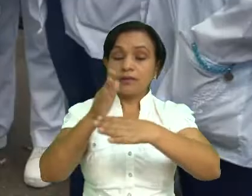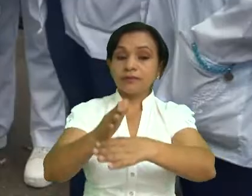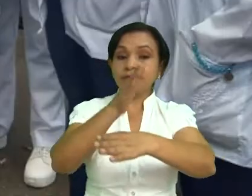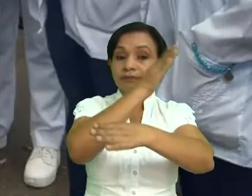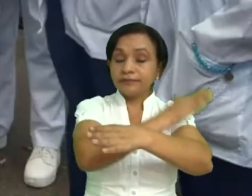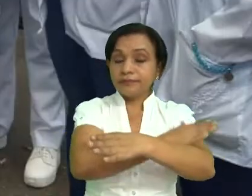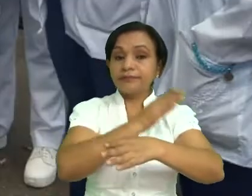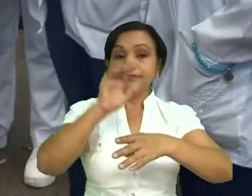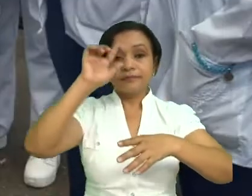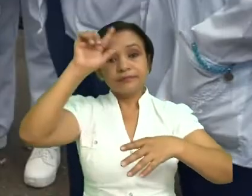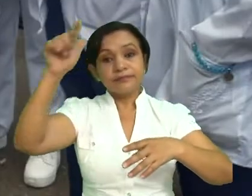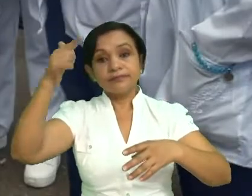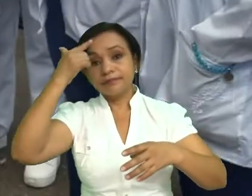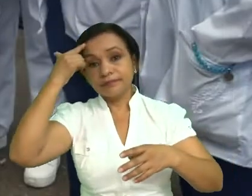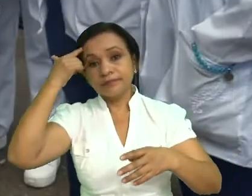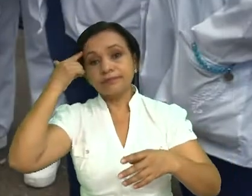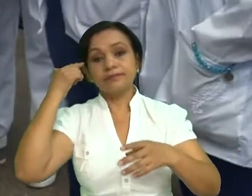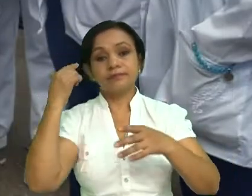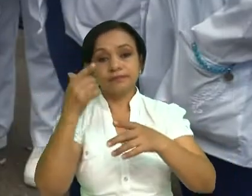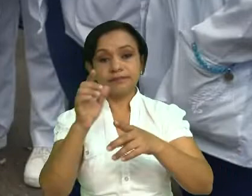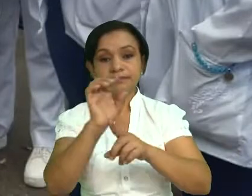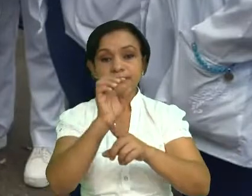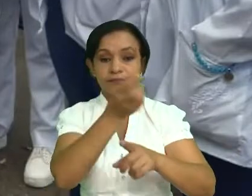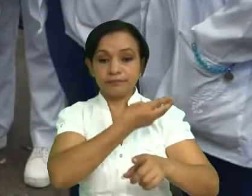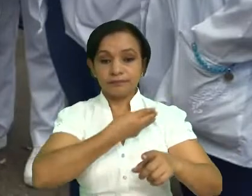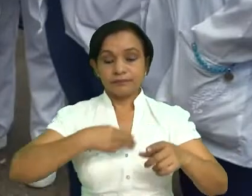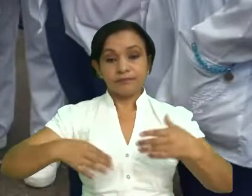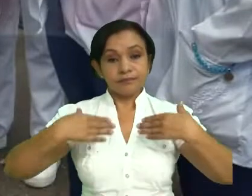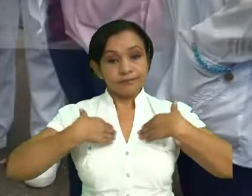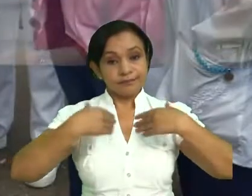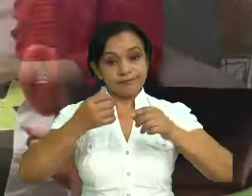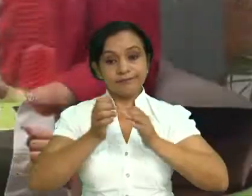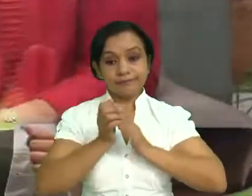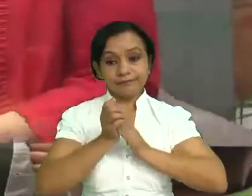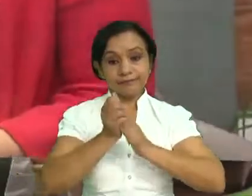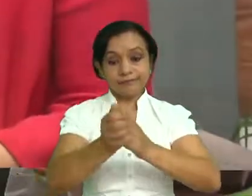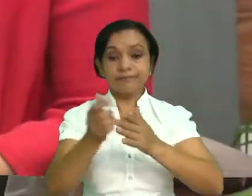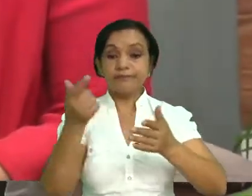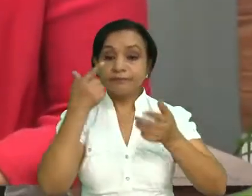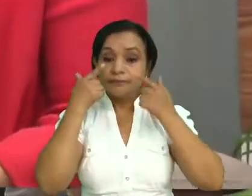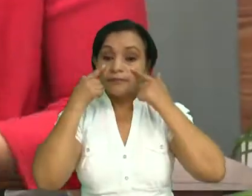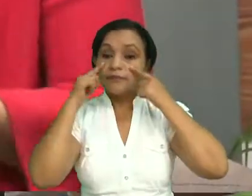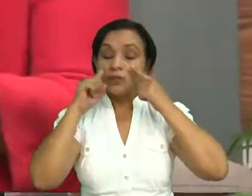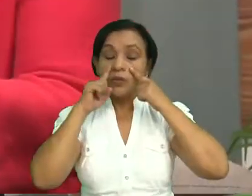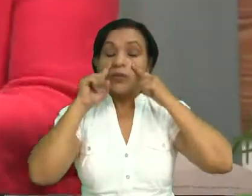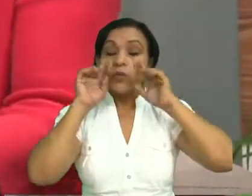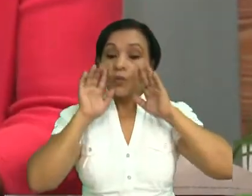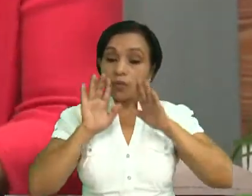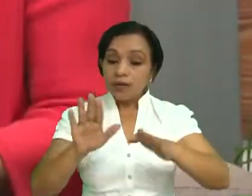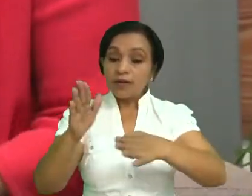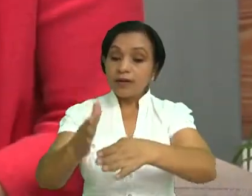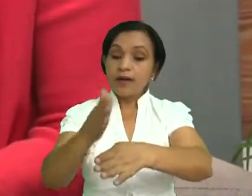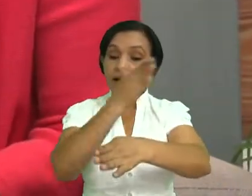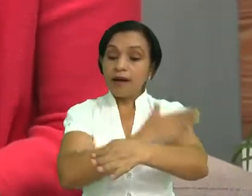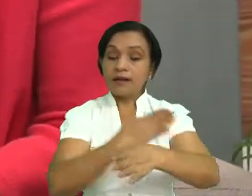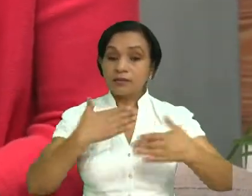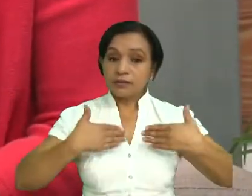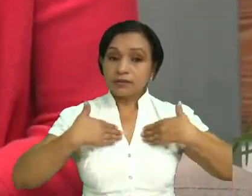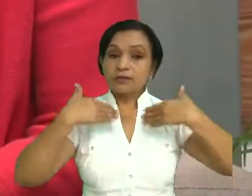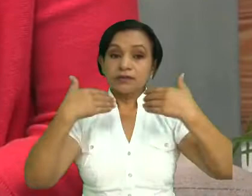nuestro gobierno, a través del órgano rector, que es el Ministerio de Salud, las medidas de prevención, compartiendo con